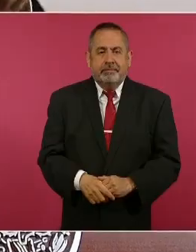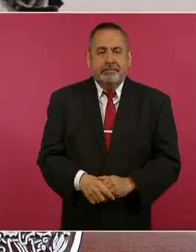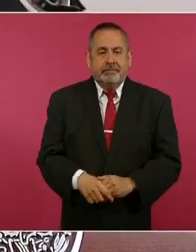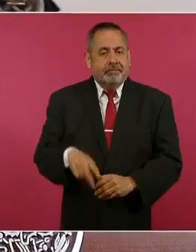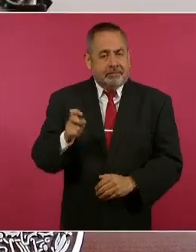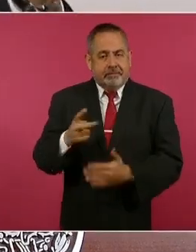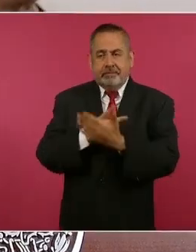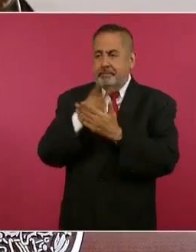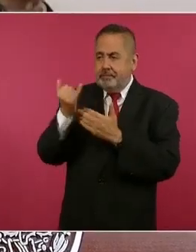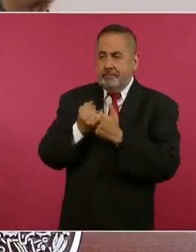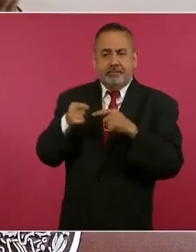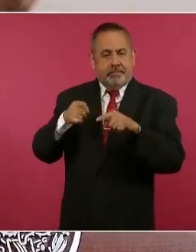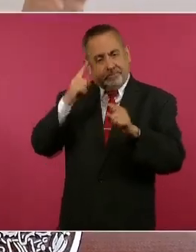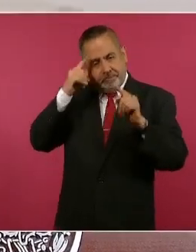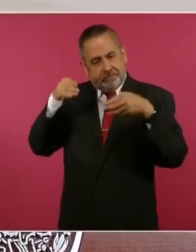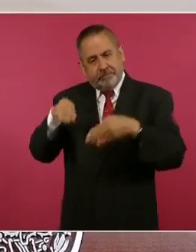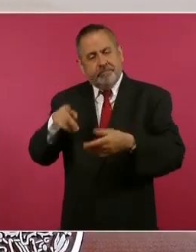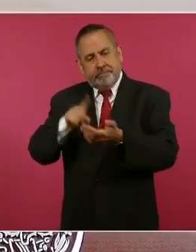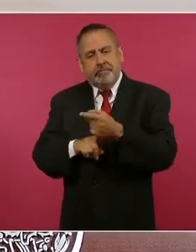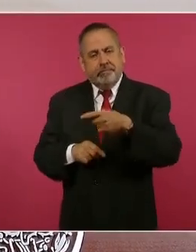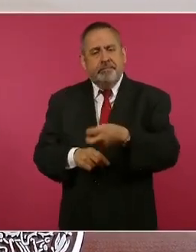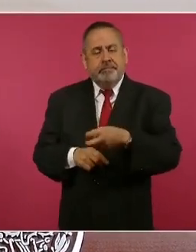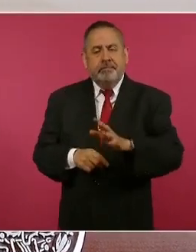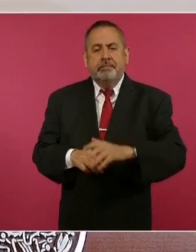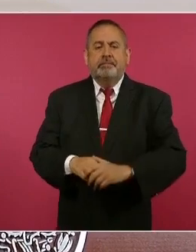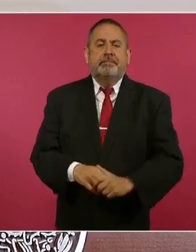Ese proyecto